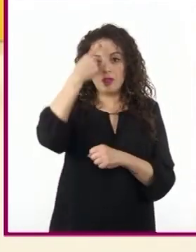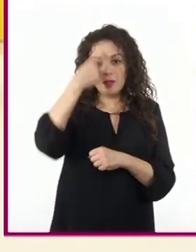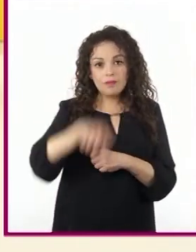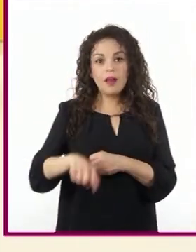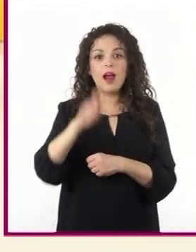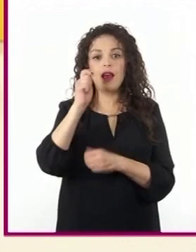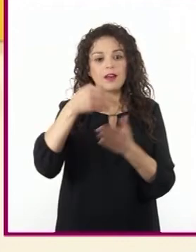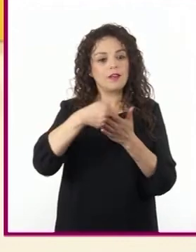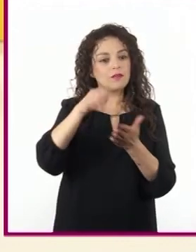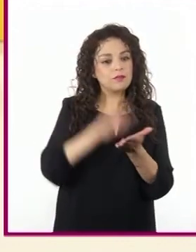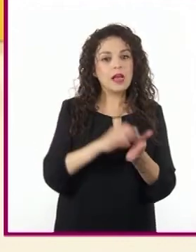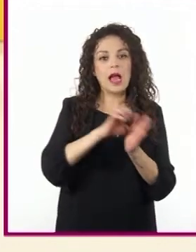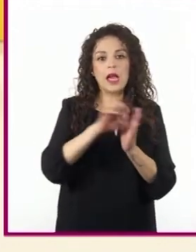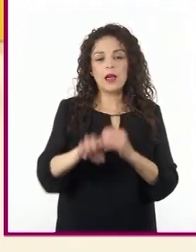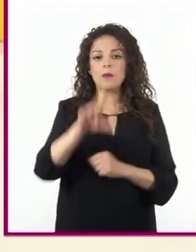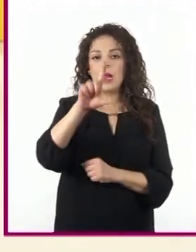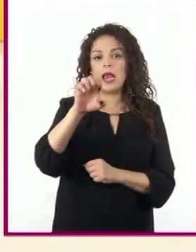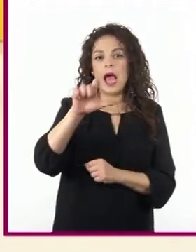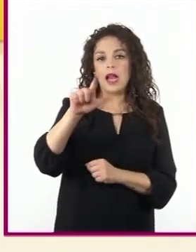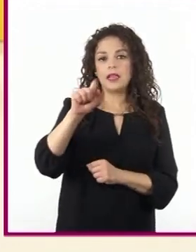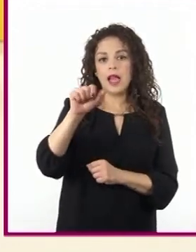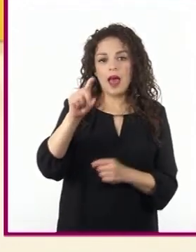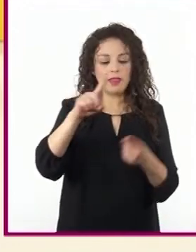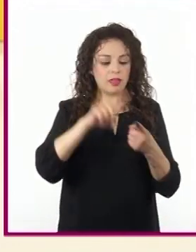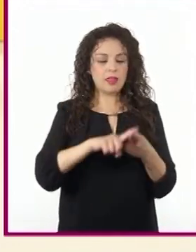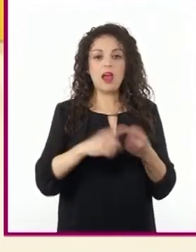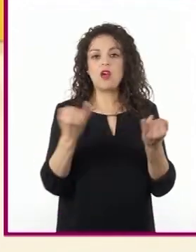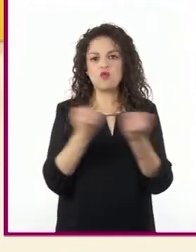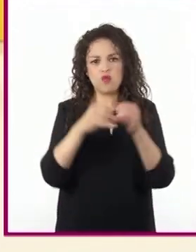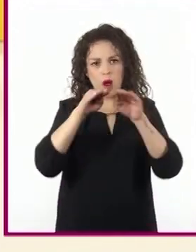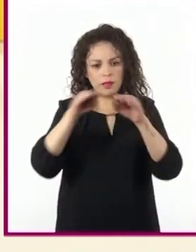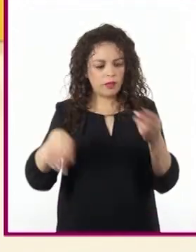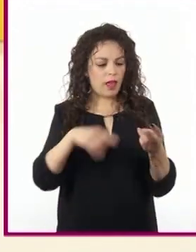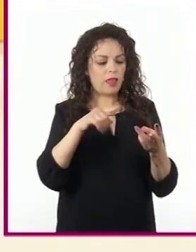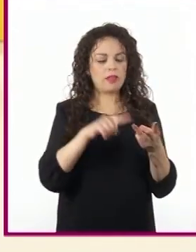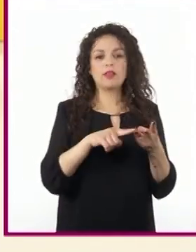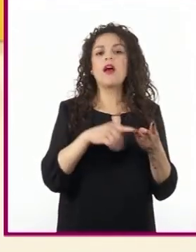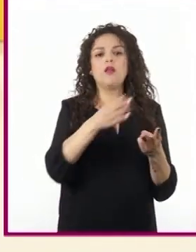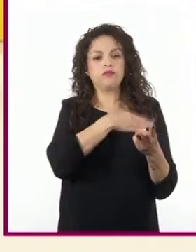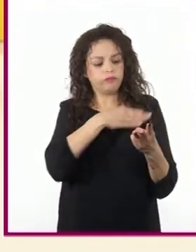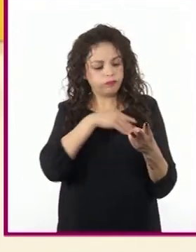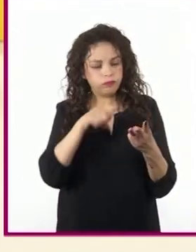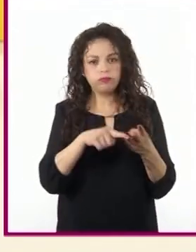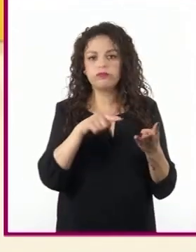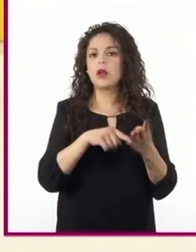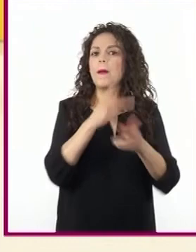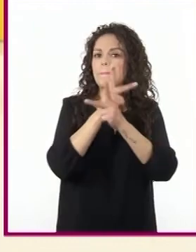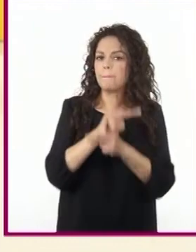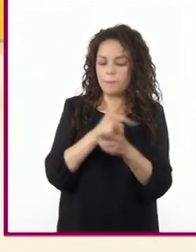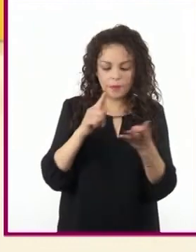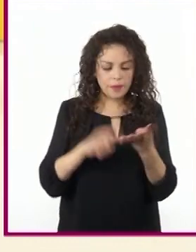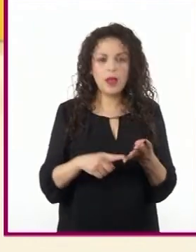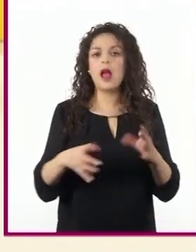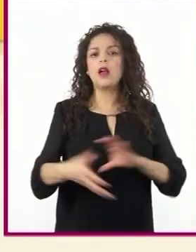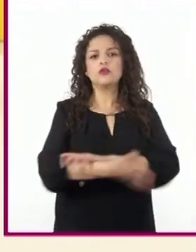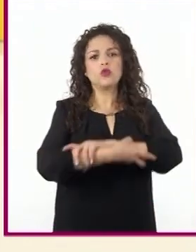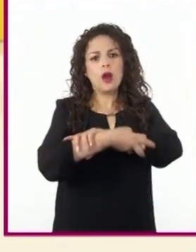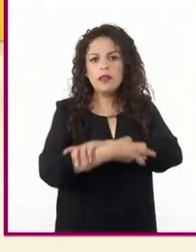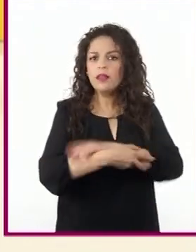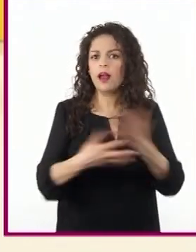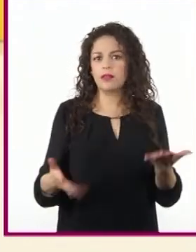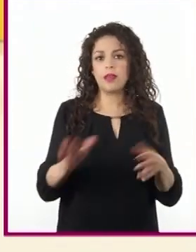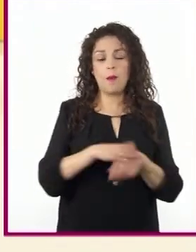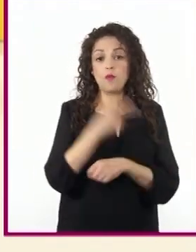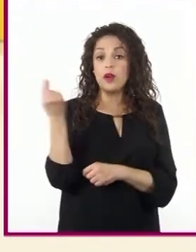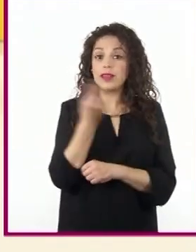la lealtad, la igualdad, la generosidad, la tolerancia o la solidaridad, ya que es necesario que